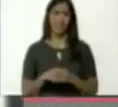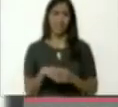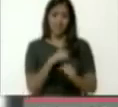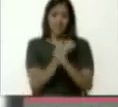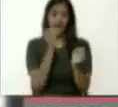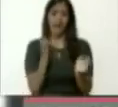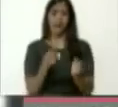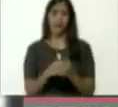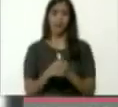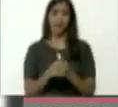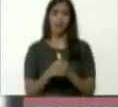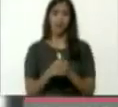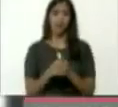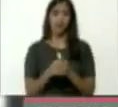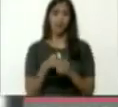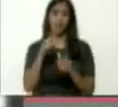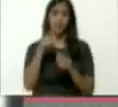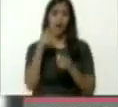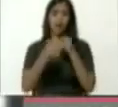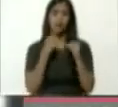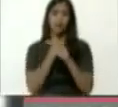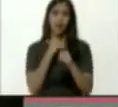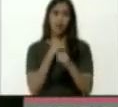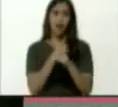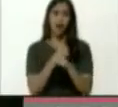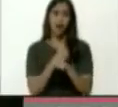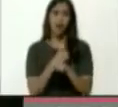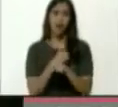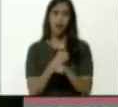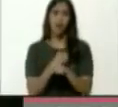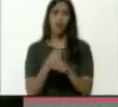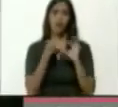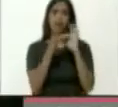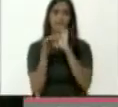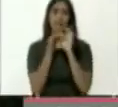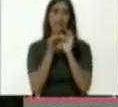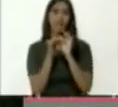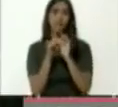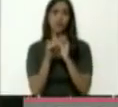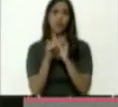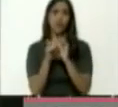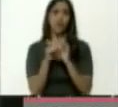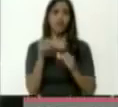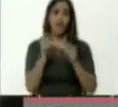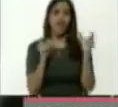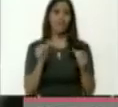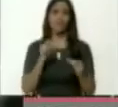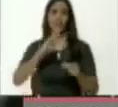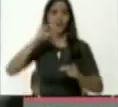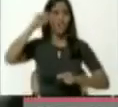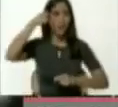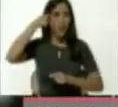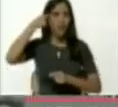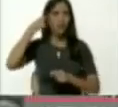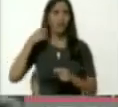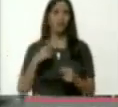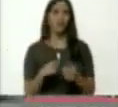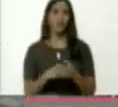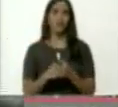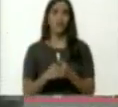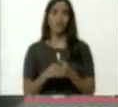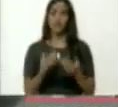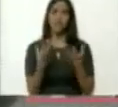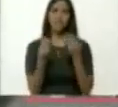exactamente. Tú has hecho un trabajo acerca de una relación que quizás la gente no recuerde que era muy